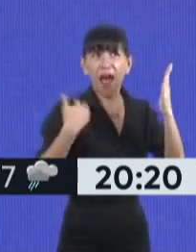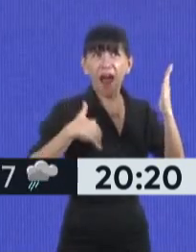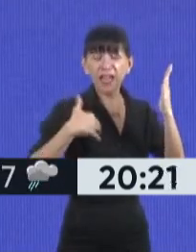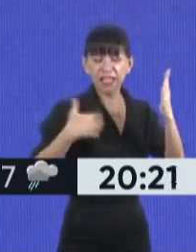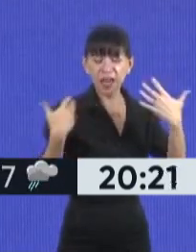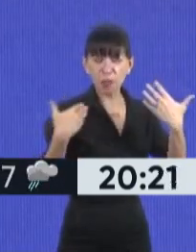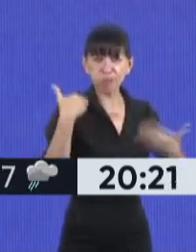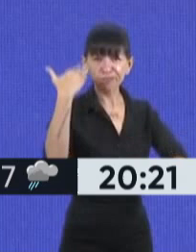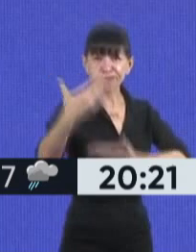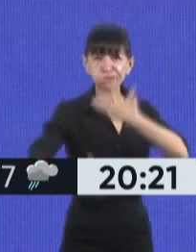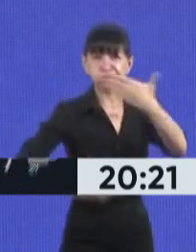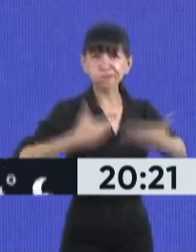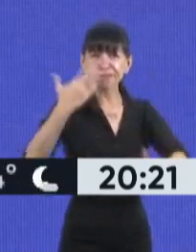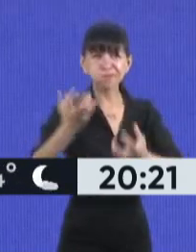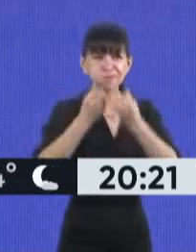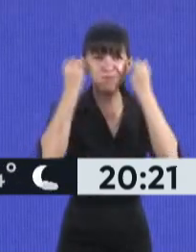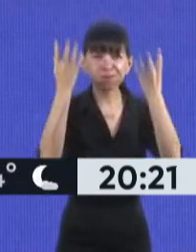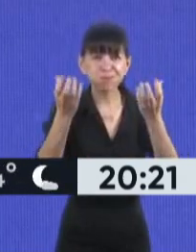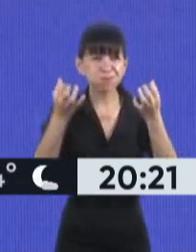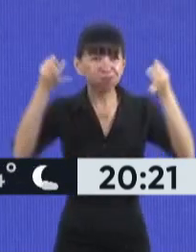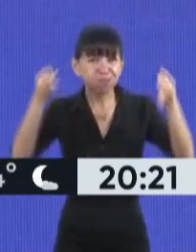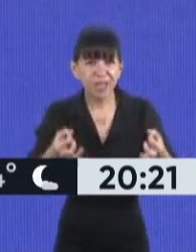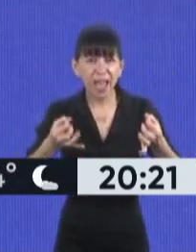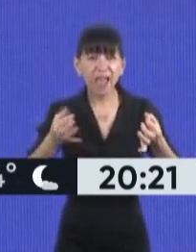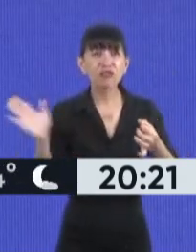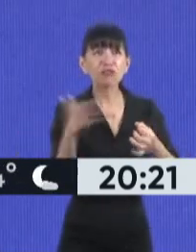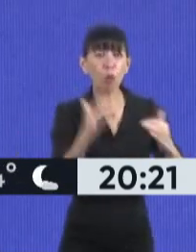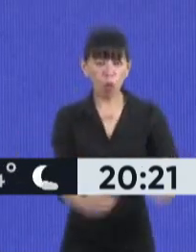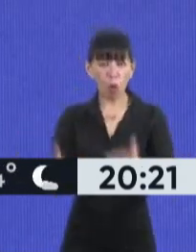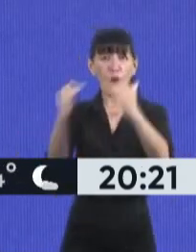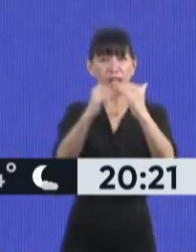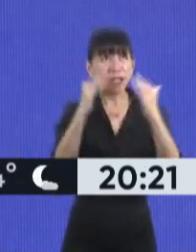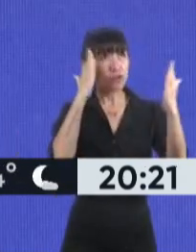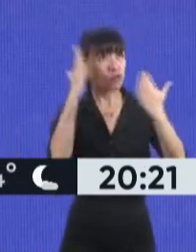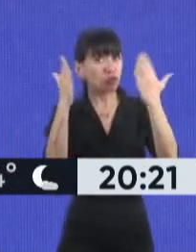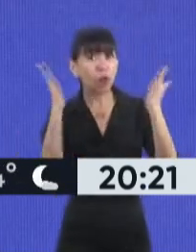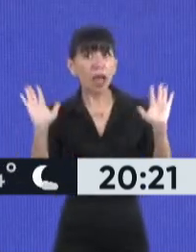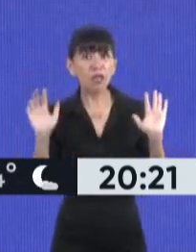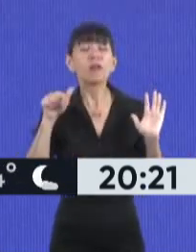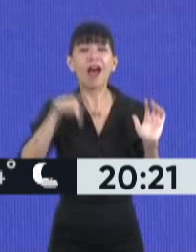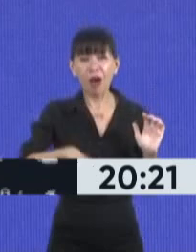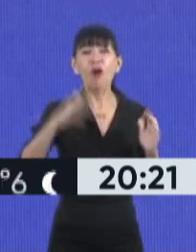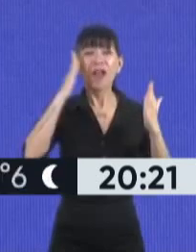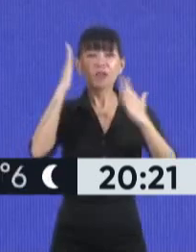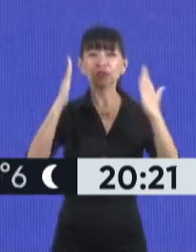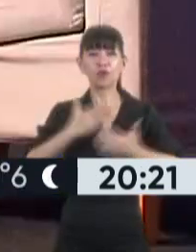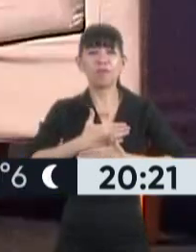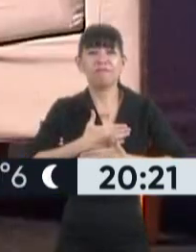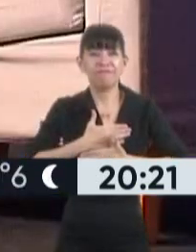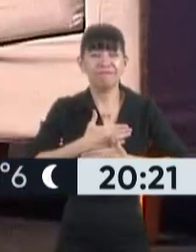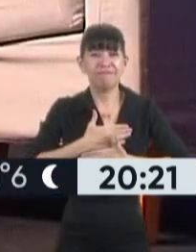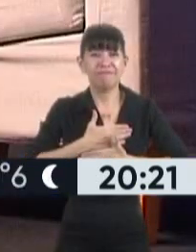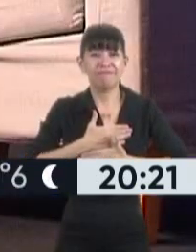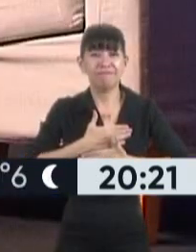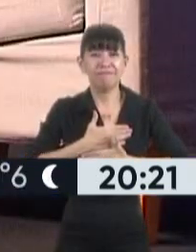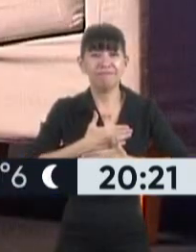el país igualitario del que les hablo. ¿Por qué no podemos hacerlo? Esa es mi utopía. Yo